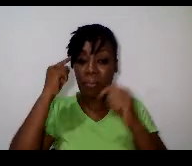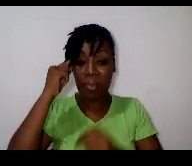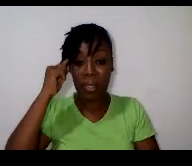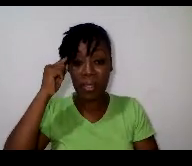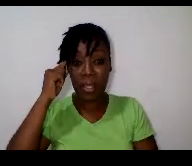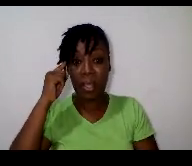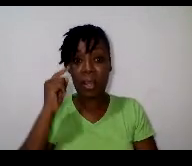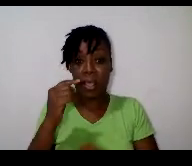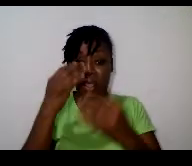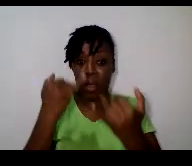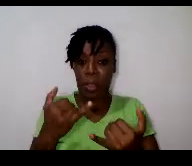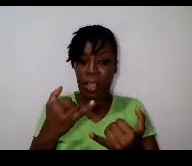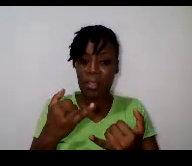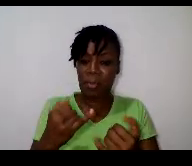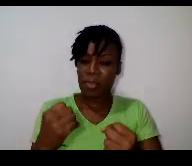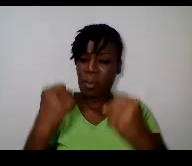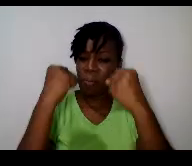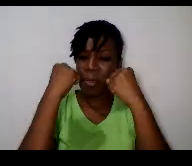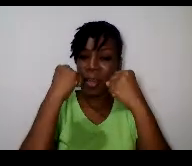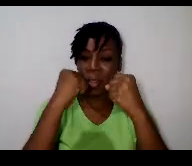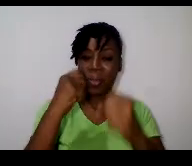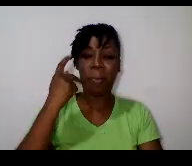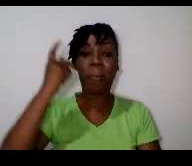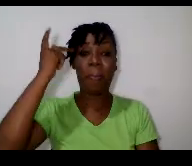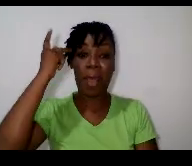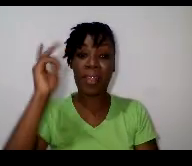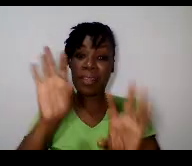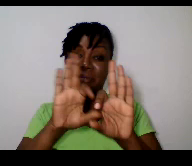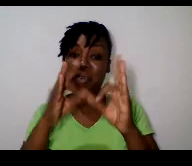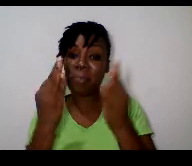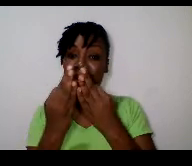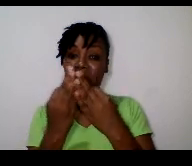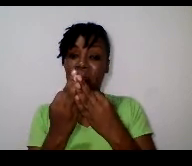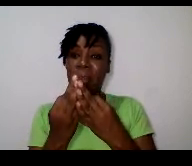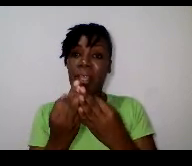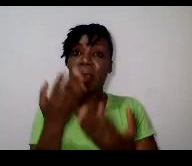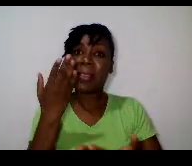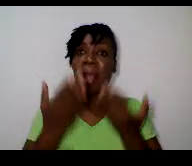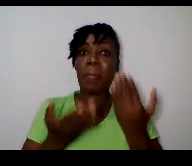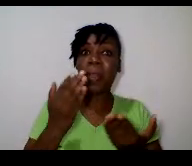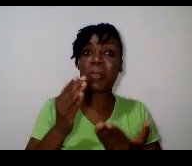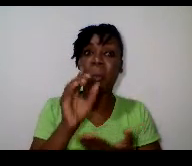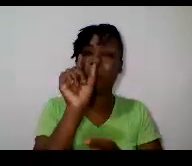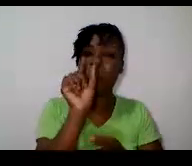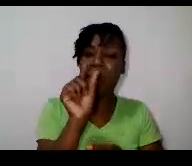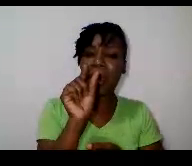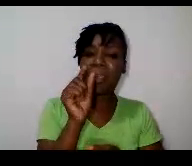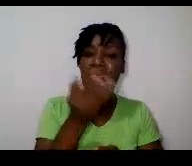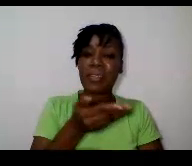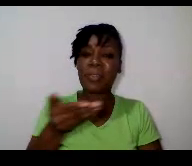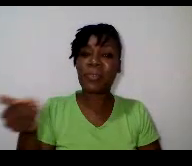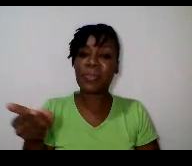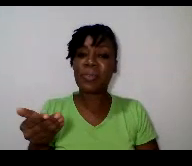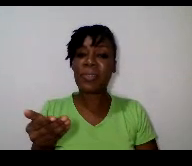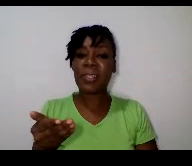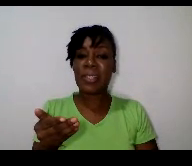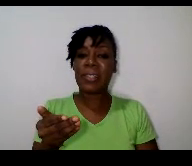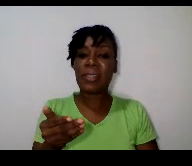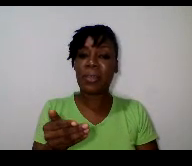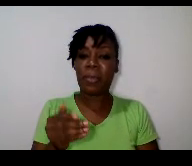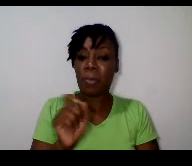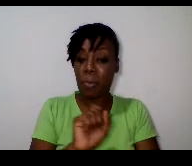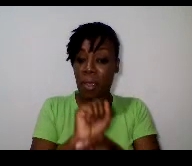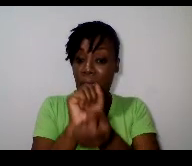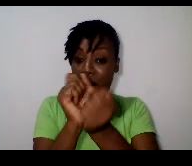estamos empoderando a todos los padres para que se den cuenta que con pequeñas cosas, con pequeños cambios, podemos